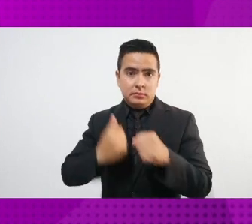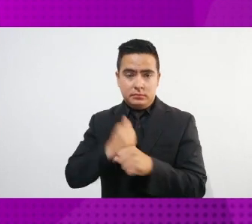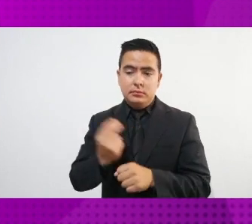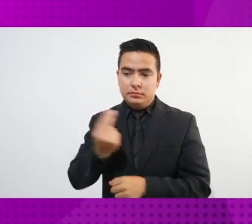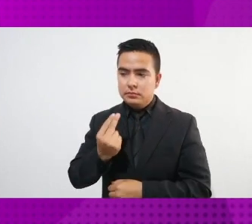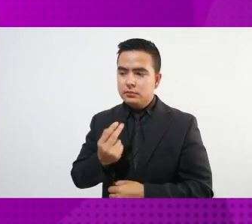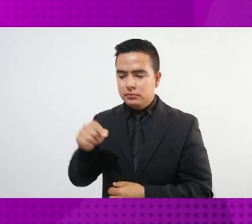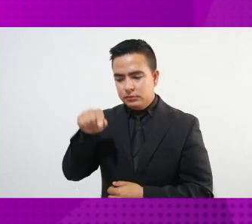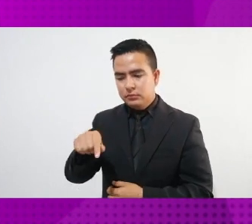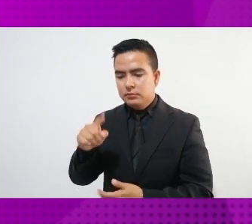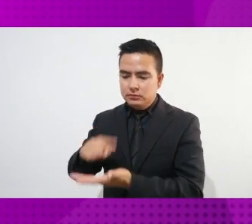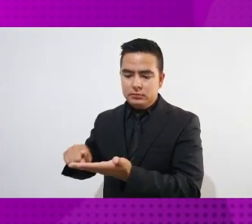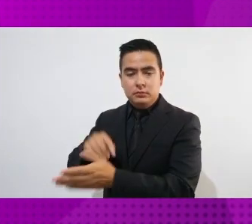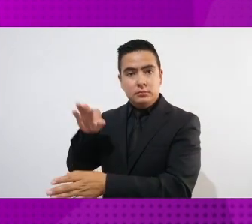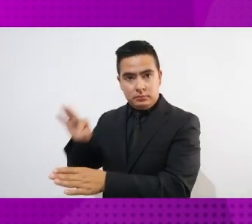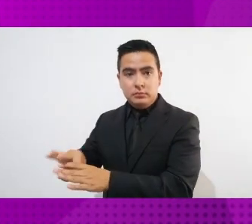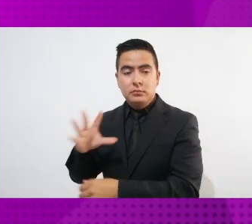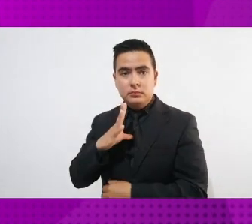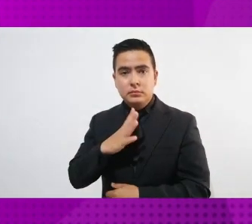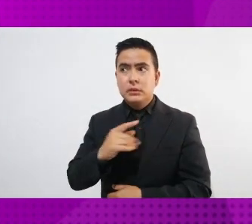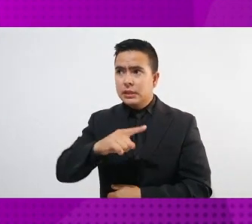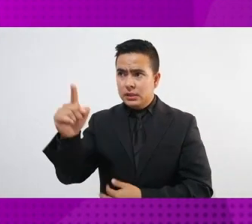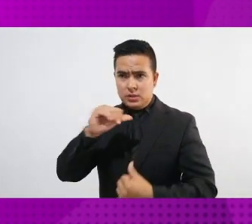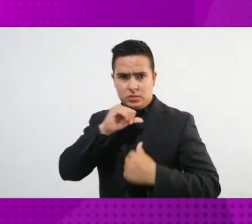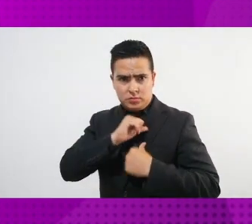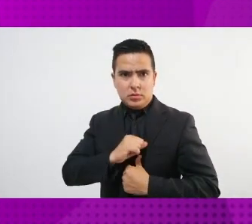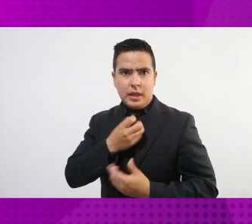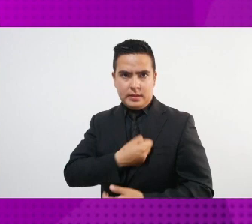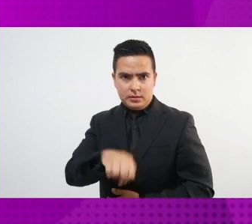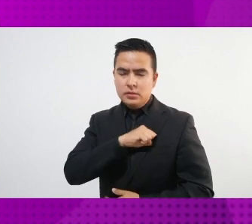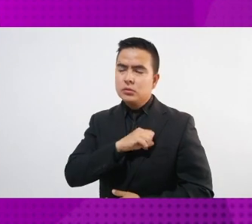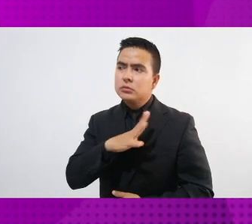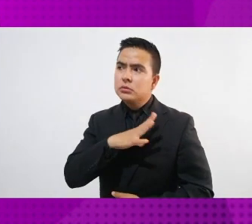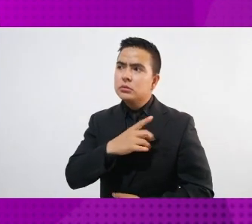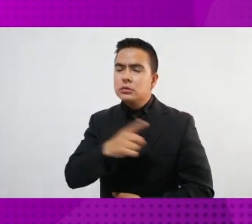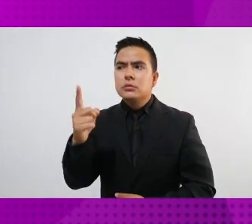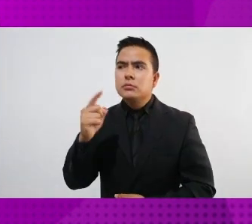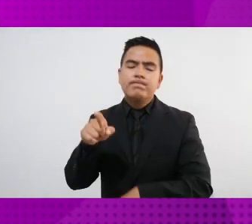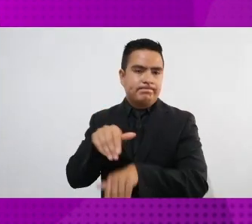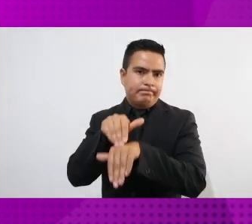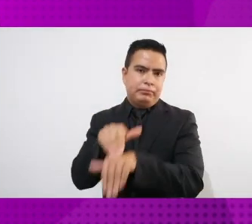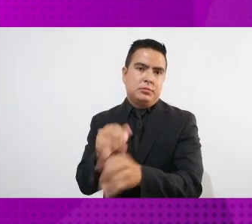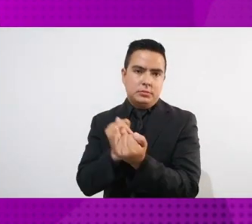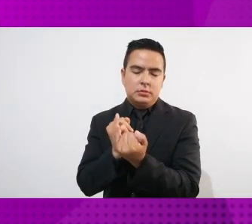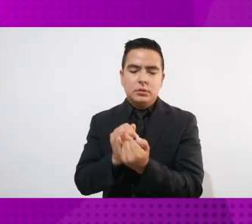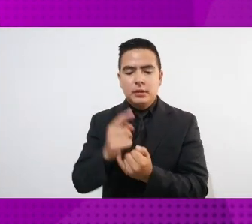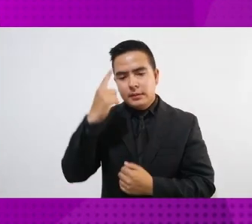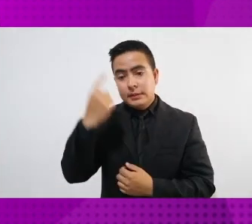año, tomando claro todas las medidas que nos dicten las autoridades de salud, pero bueno, pues